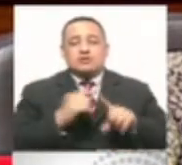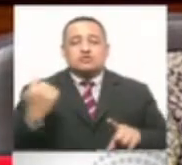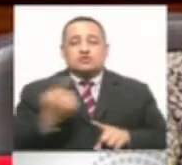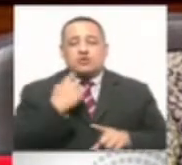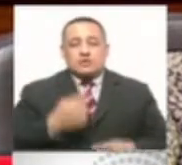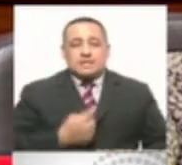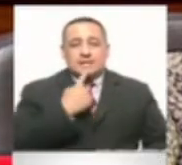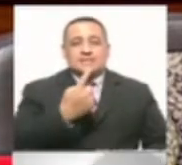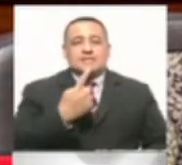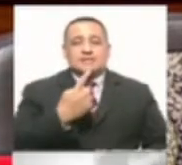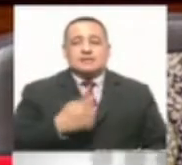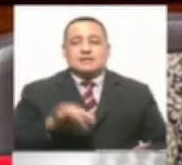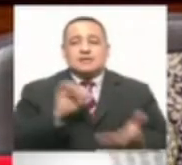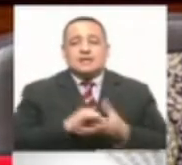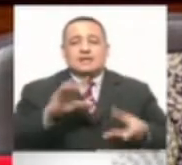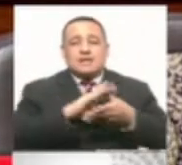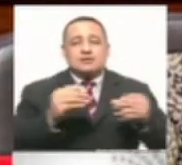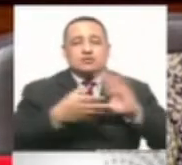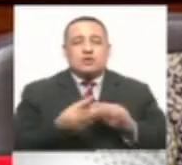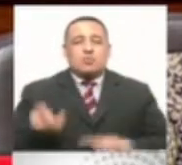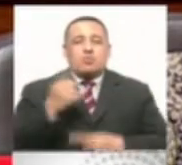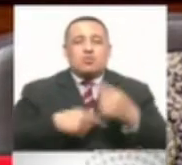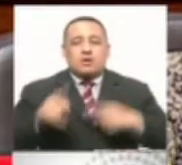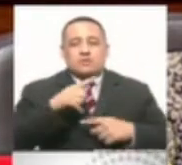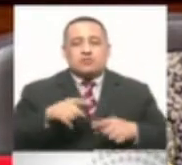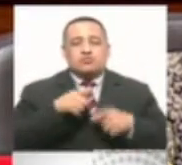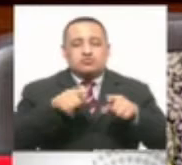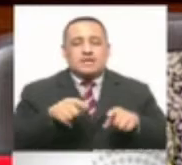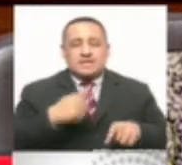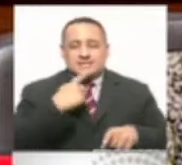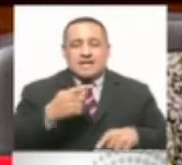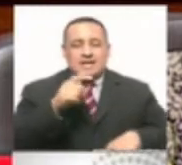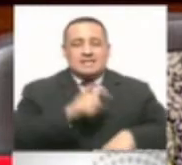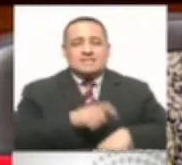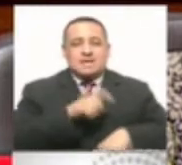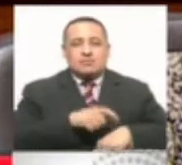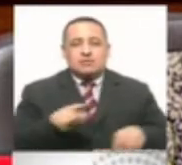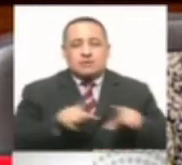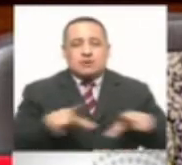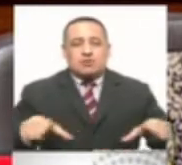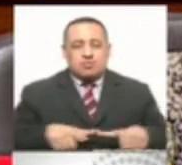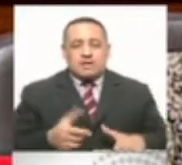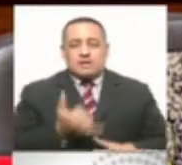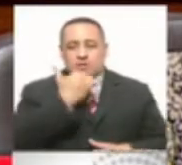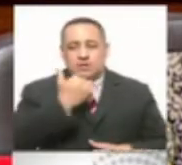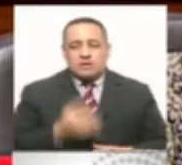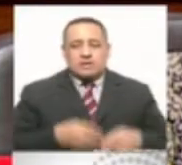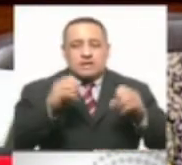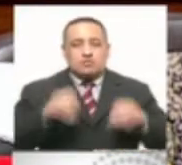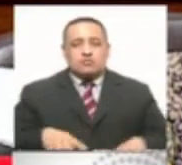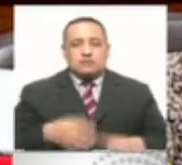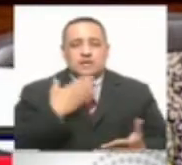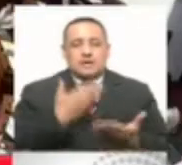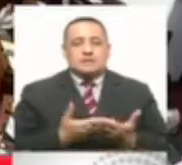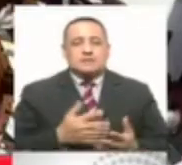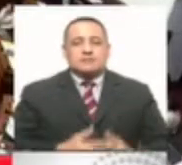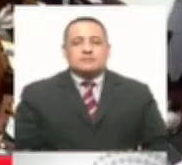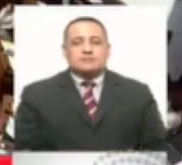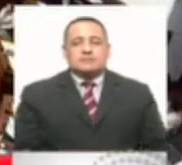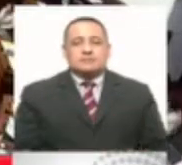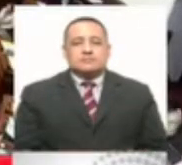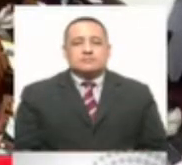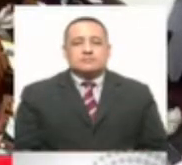queda decirle que la historia se repite y usted está en el momento y en el lugar equivocado. Renuncie. Gracias.